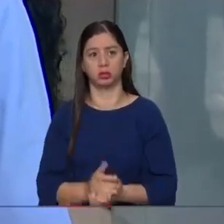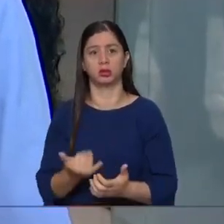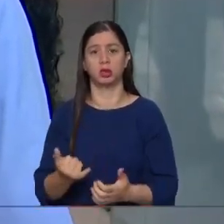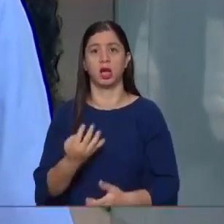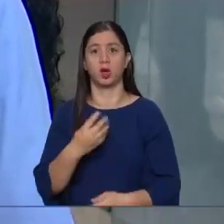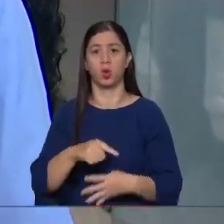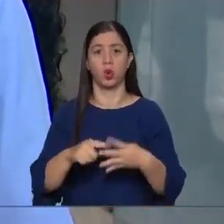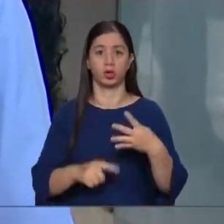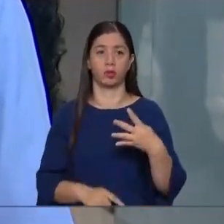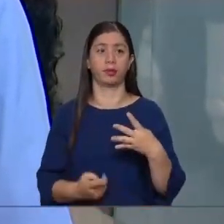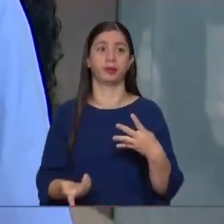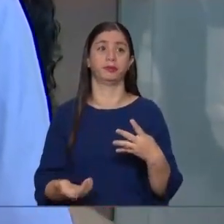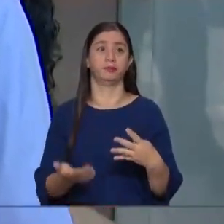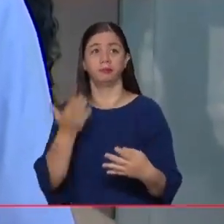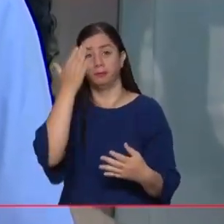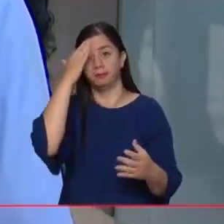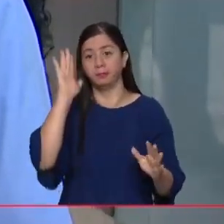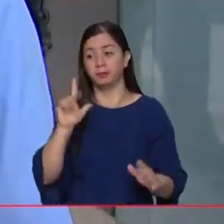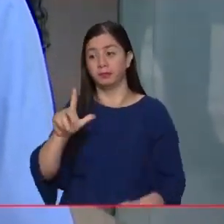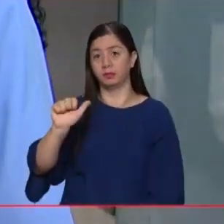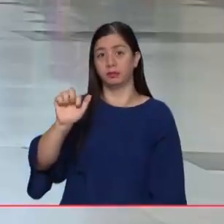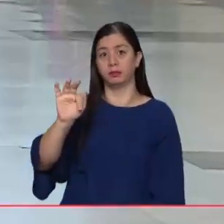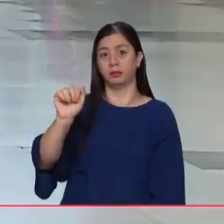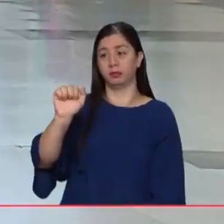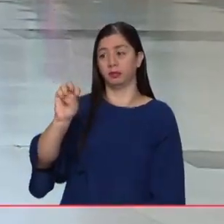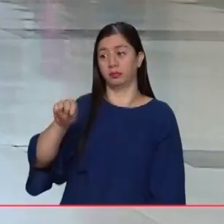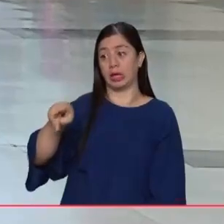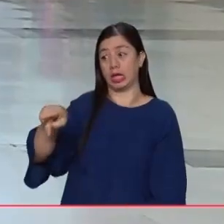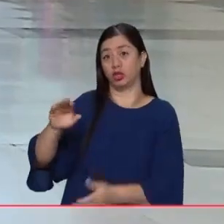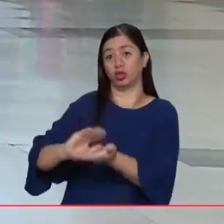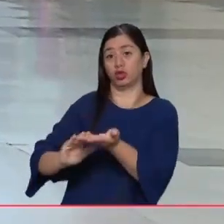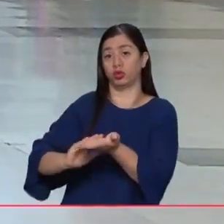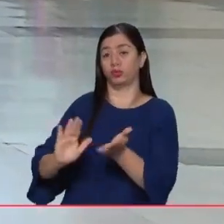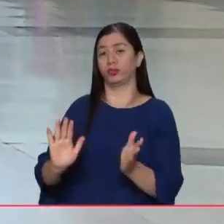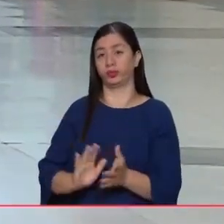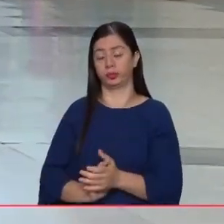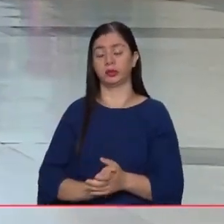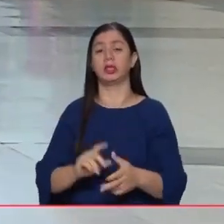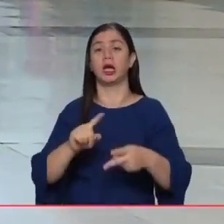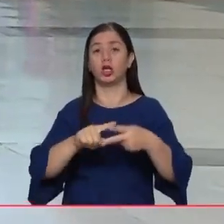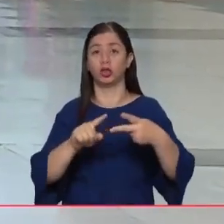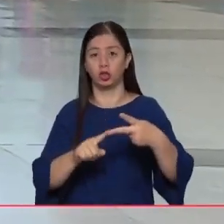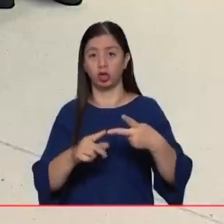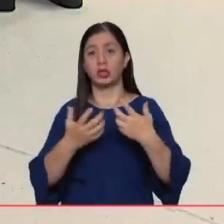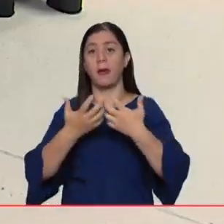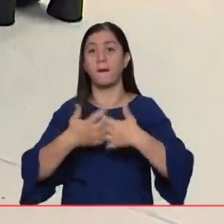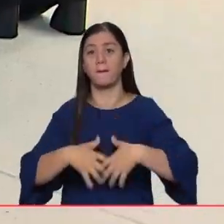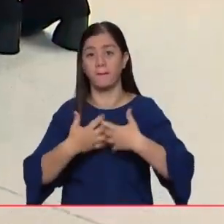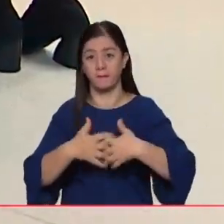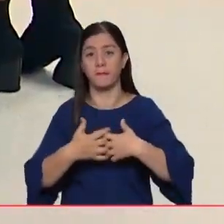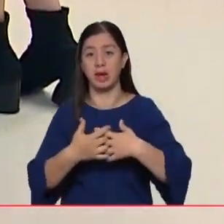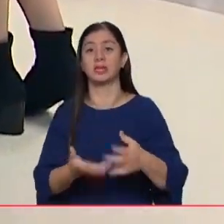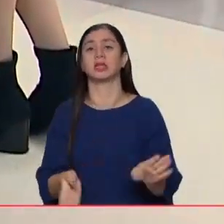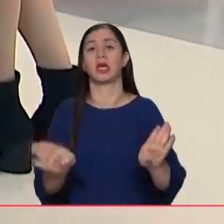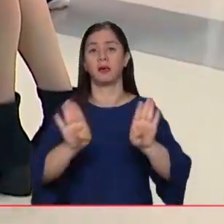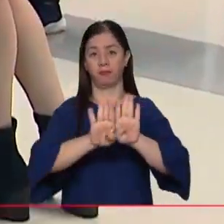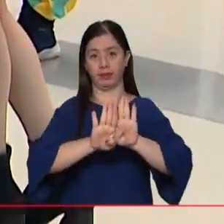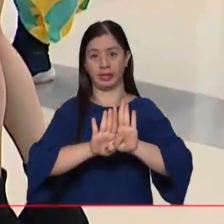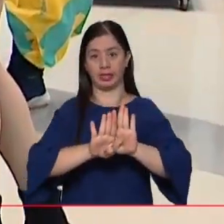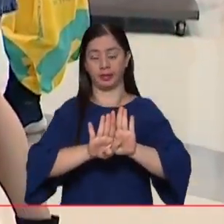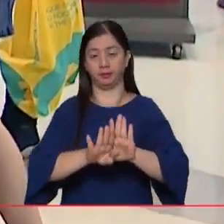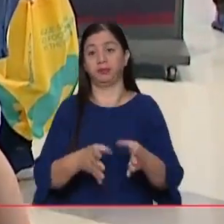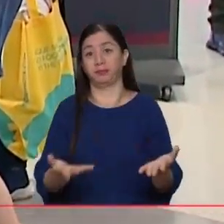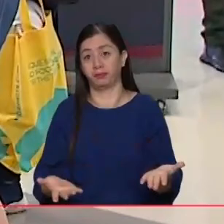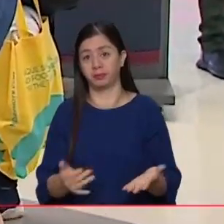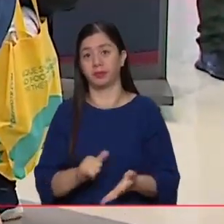4 personas, y vamos a ver qué resuelven el LATAM, si hay solución o no. Ya son 2 de las empresas de transporte aéreo que cesan operaciones este año. A